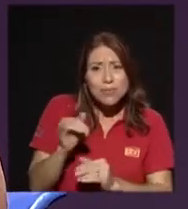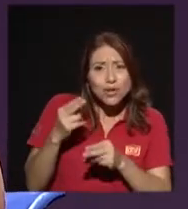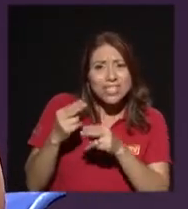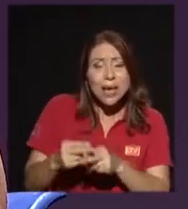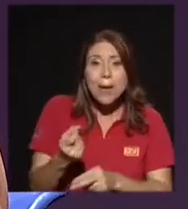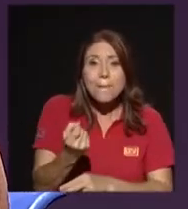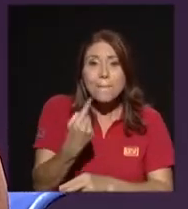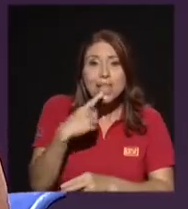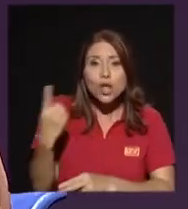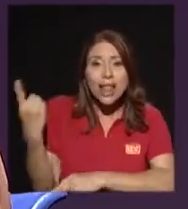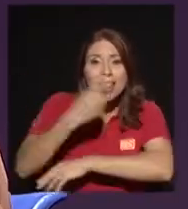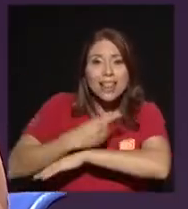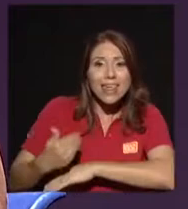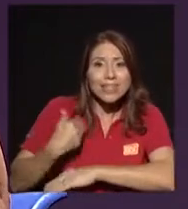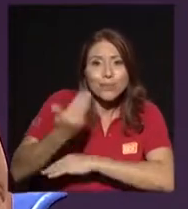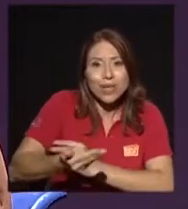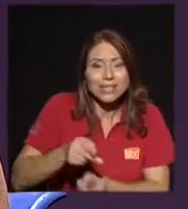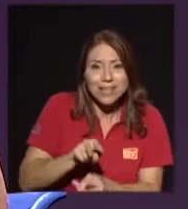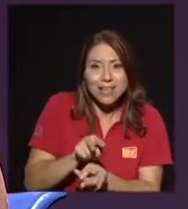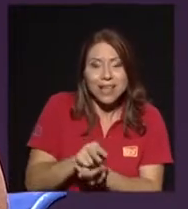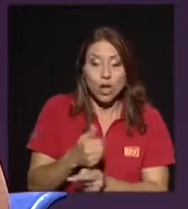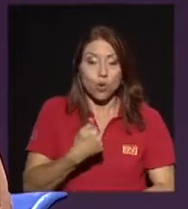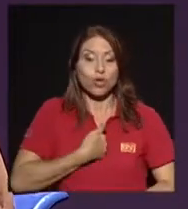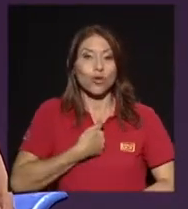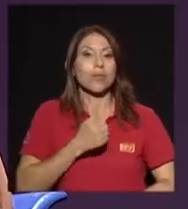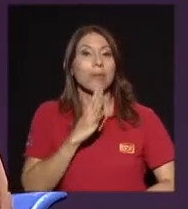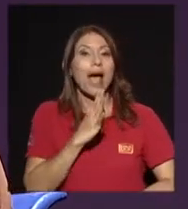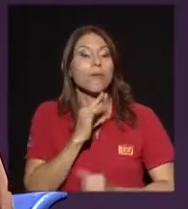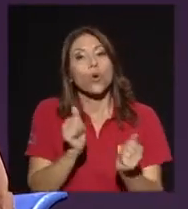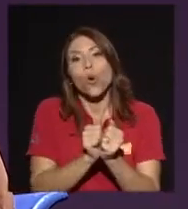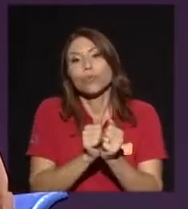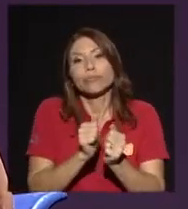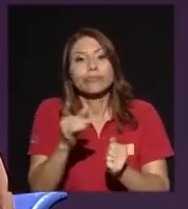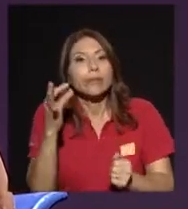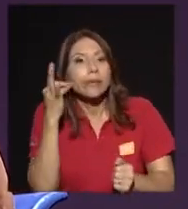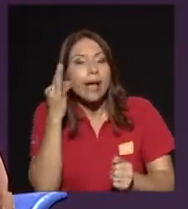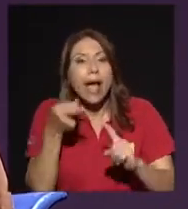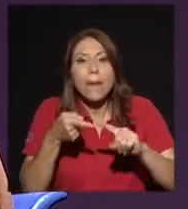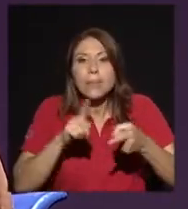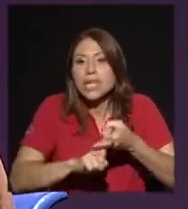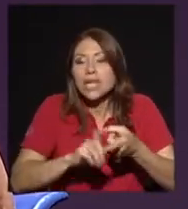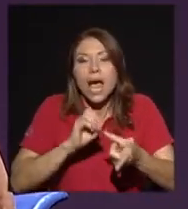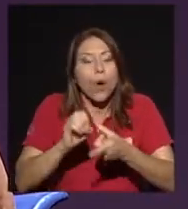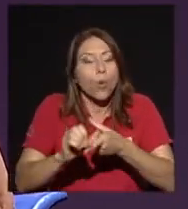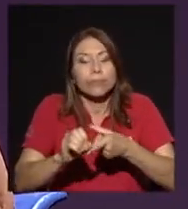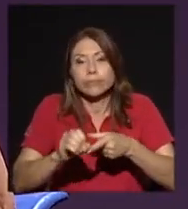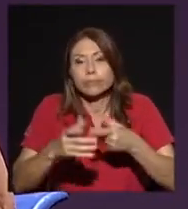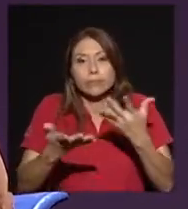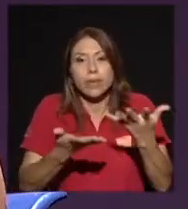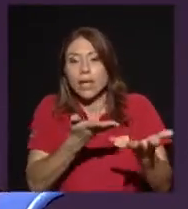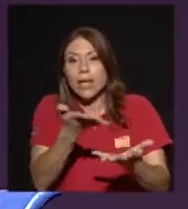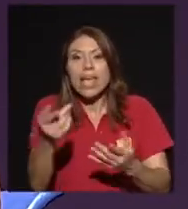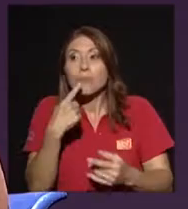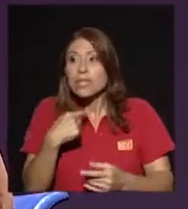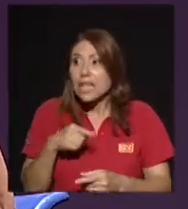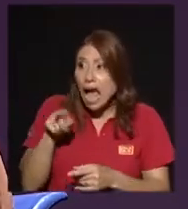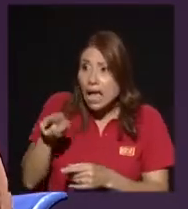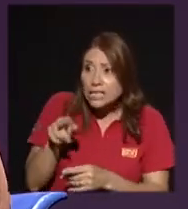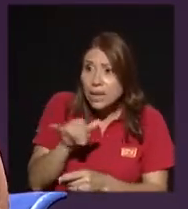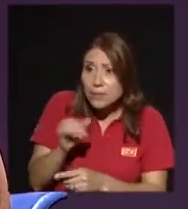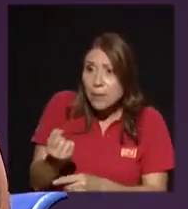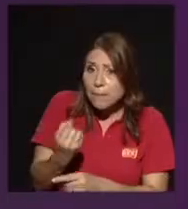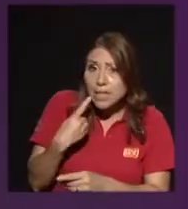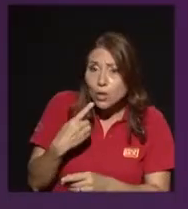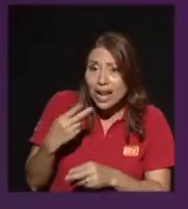yo misma converso con, no sé, con cualquier señora, amiga o señora con la que converso y me dice, es la píldora del día